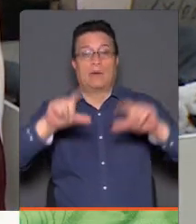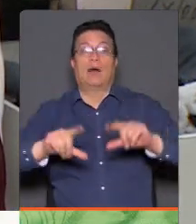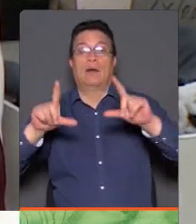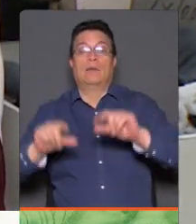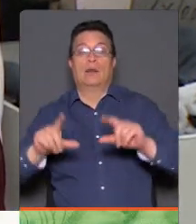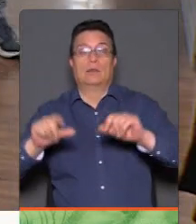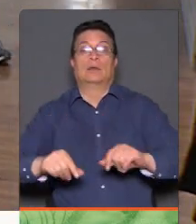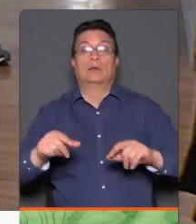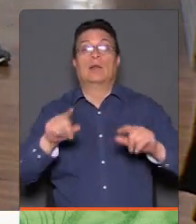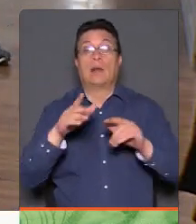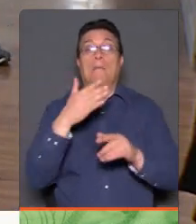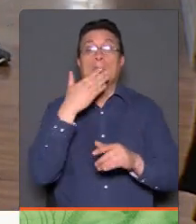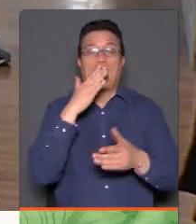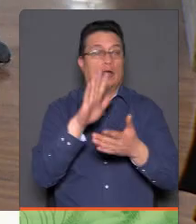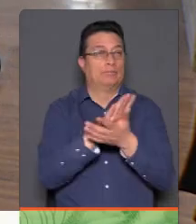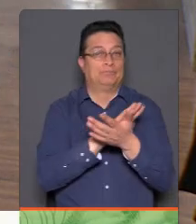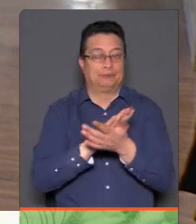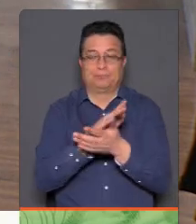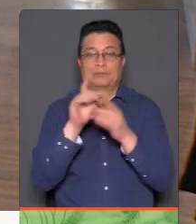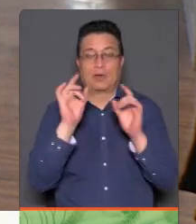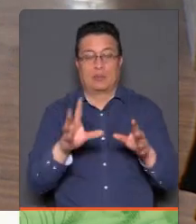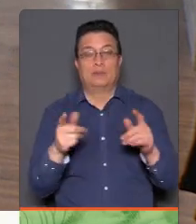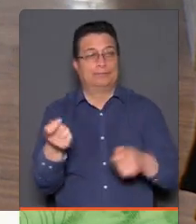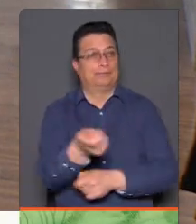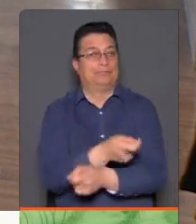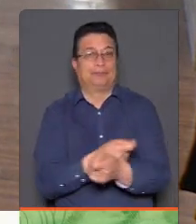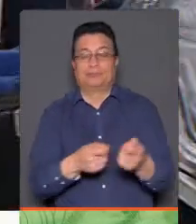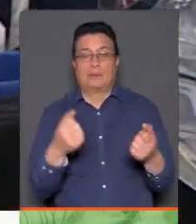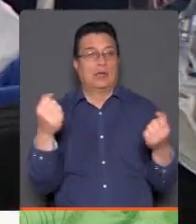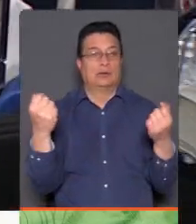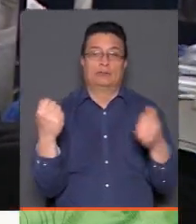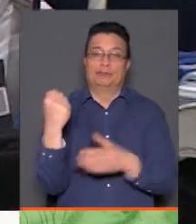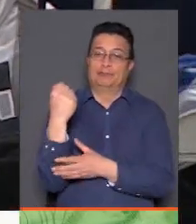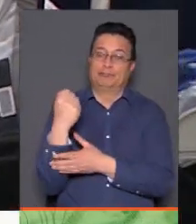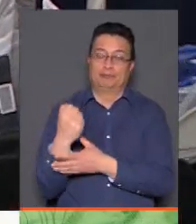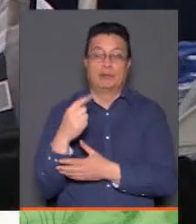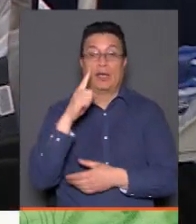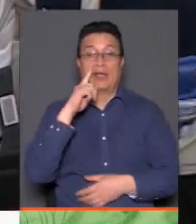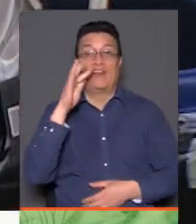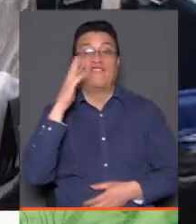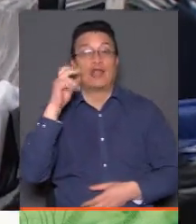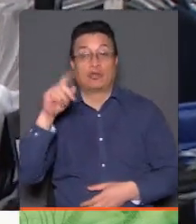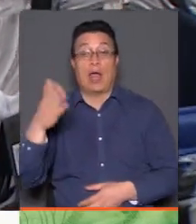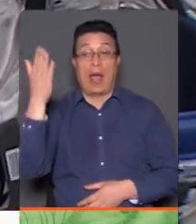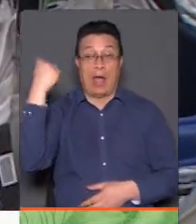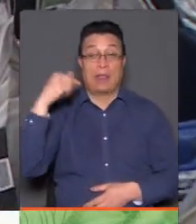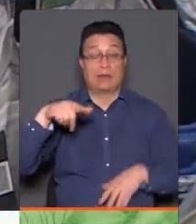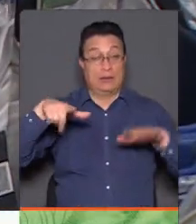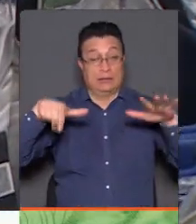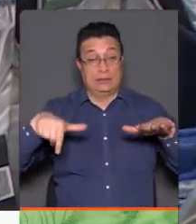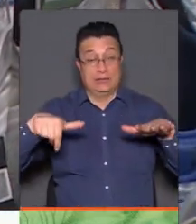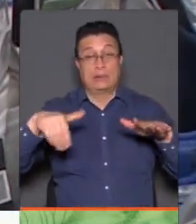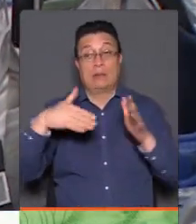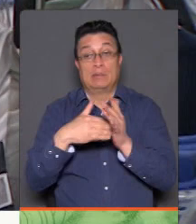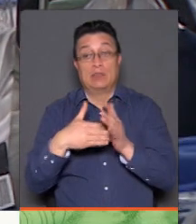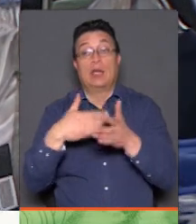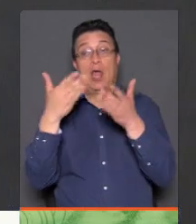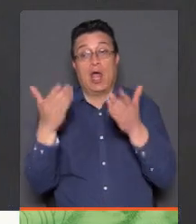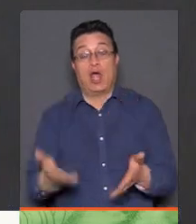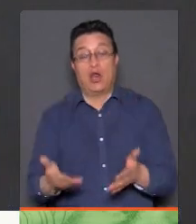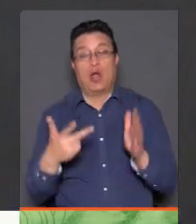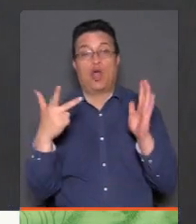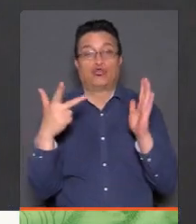Ese es el mejor ejemplo del efecto de la desaceleración en la inflación. Esta la teníamos antes a 16, ahora está a 8